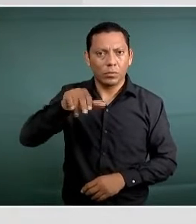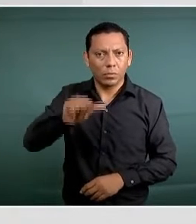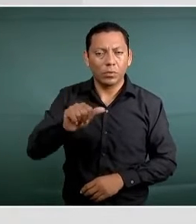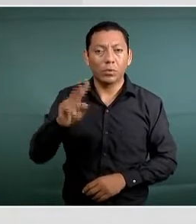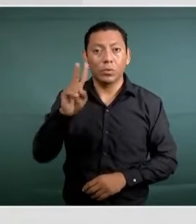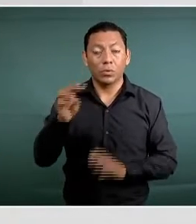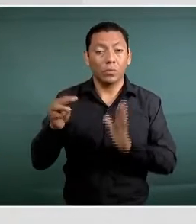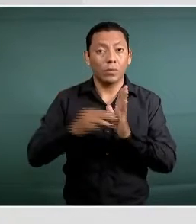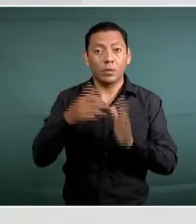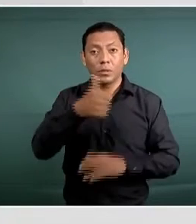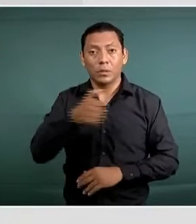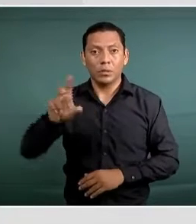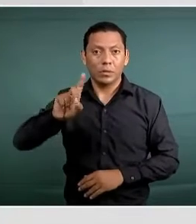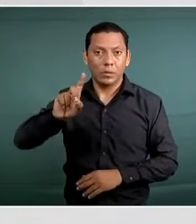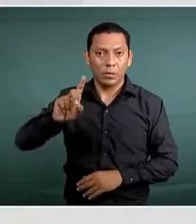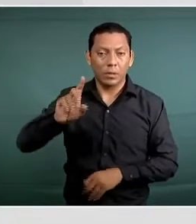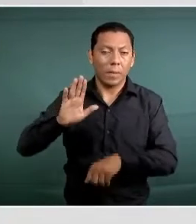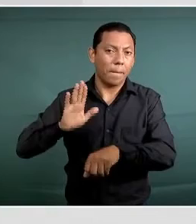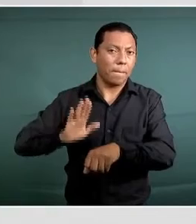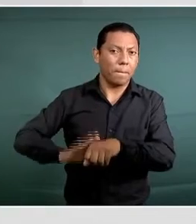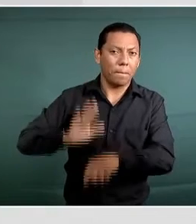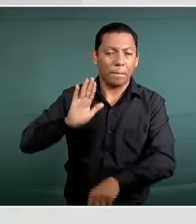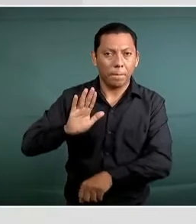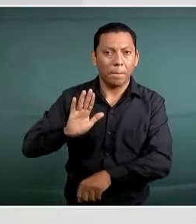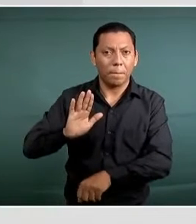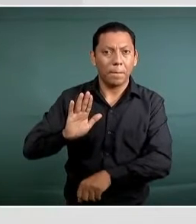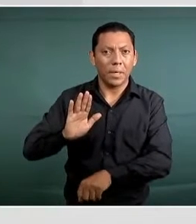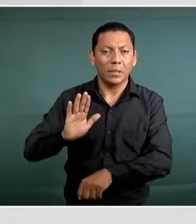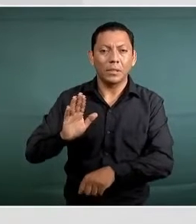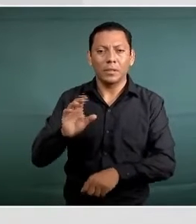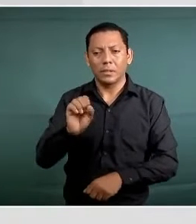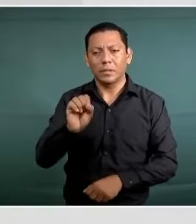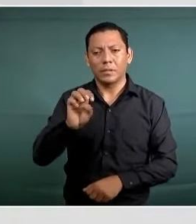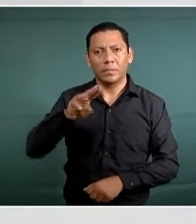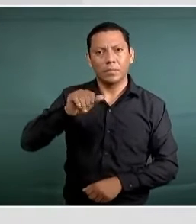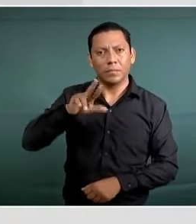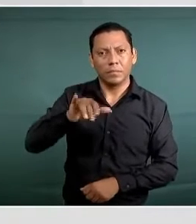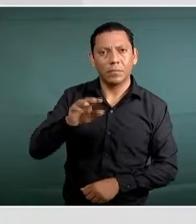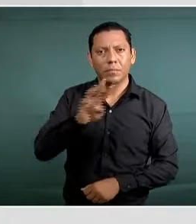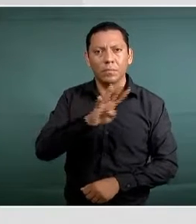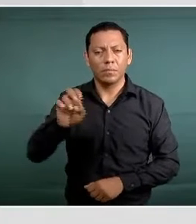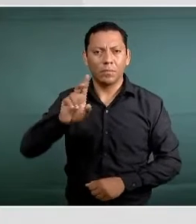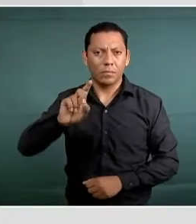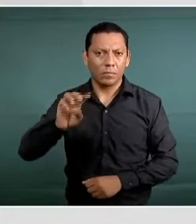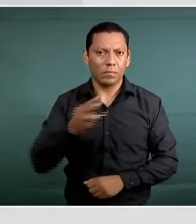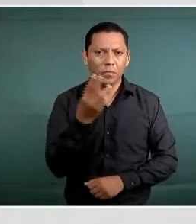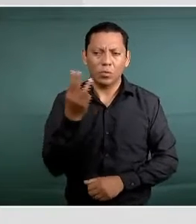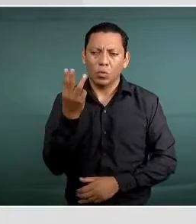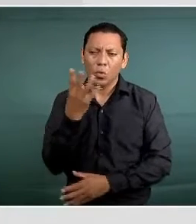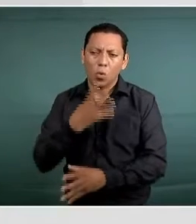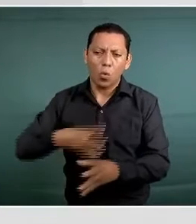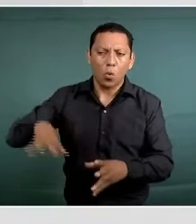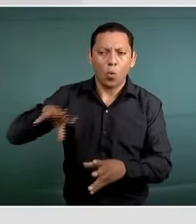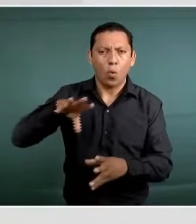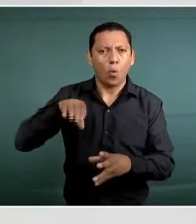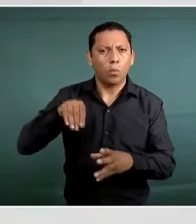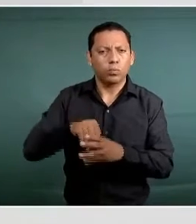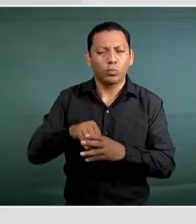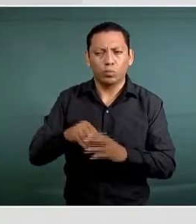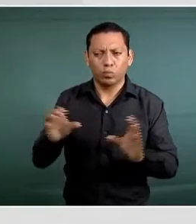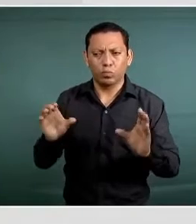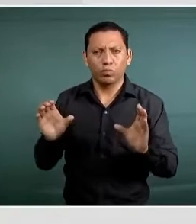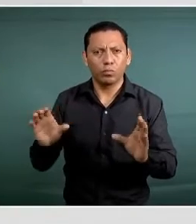.330, más los de Semar, que tiene 433, hacen un total de fuerzas